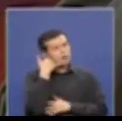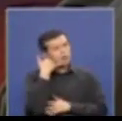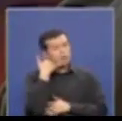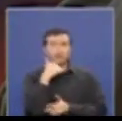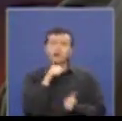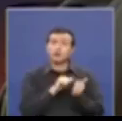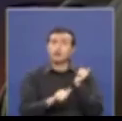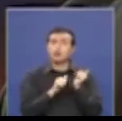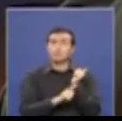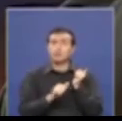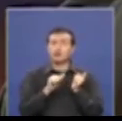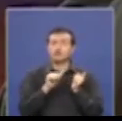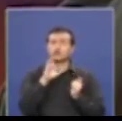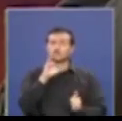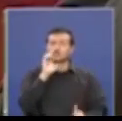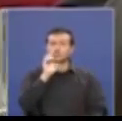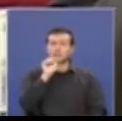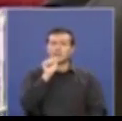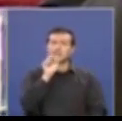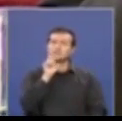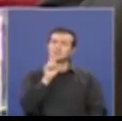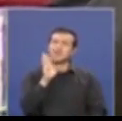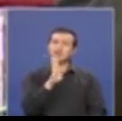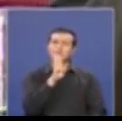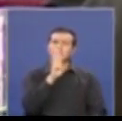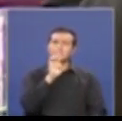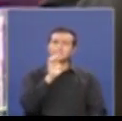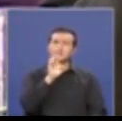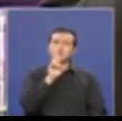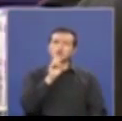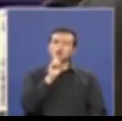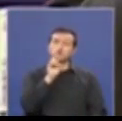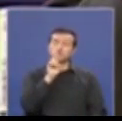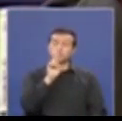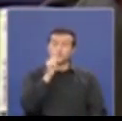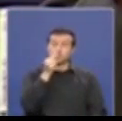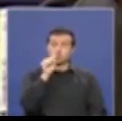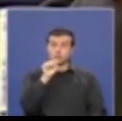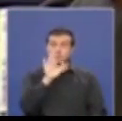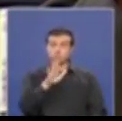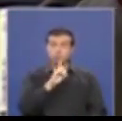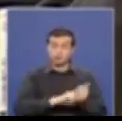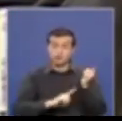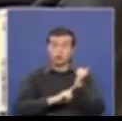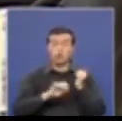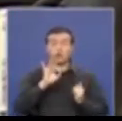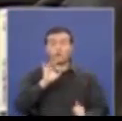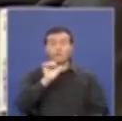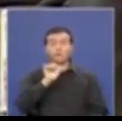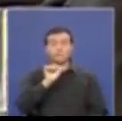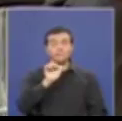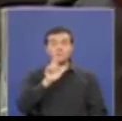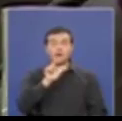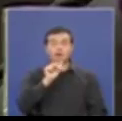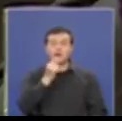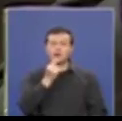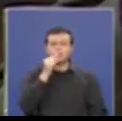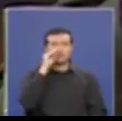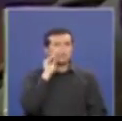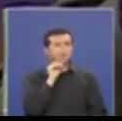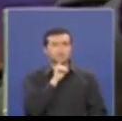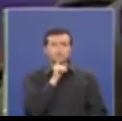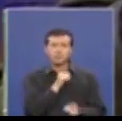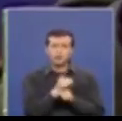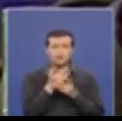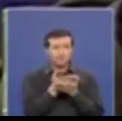de Franklin, no, de César Verduga, perdón, era César Verduga el ministro de Alarcón y su hermano Franklin Verduga, las conversaciones con Nebot.